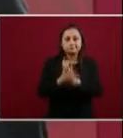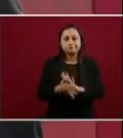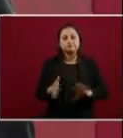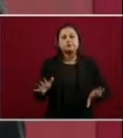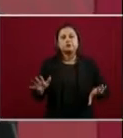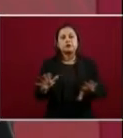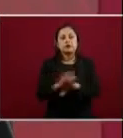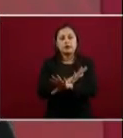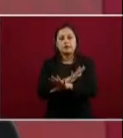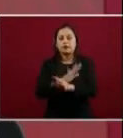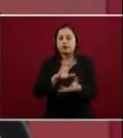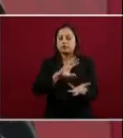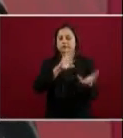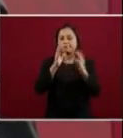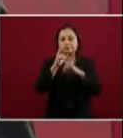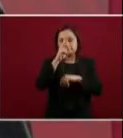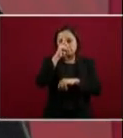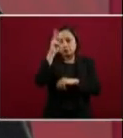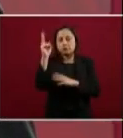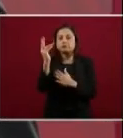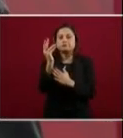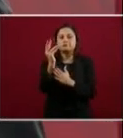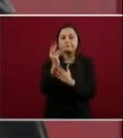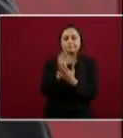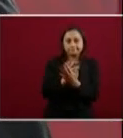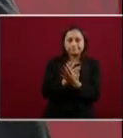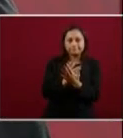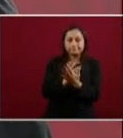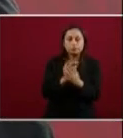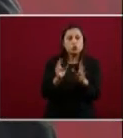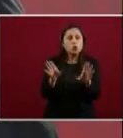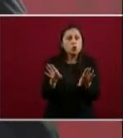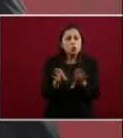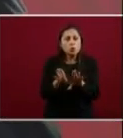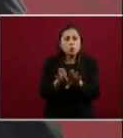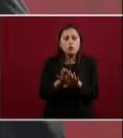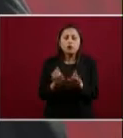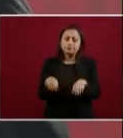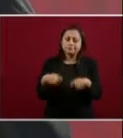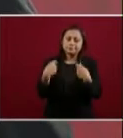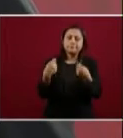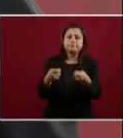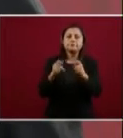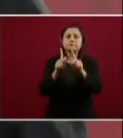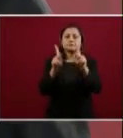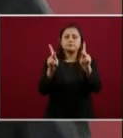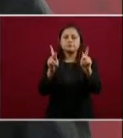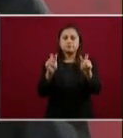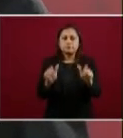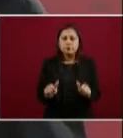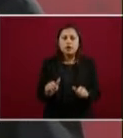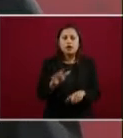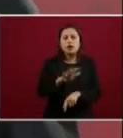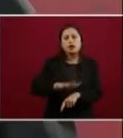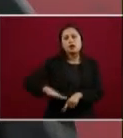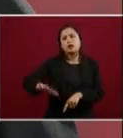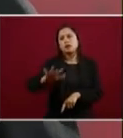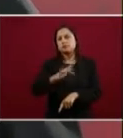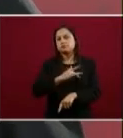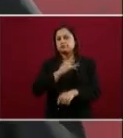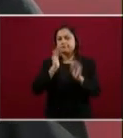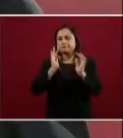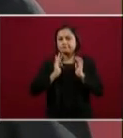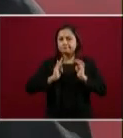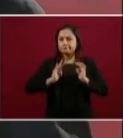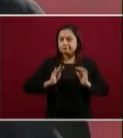baja alguno que otro delito, pero básicamente la tendencia en el volumen de delitos va aumentando y sobre todo en el homicidio doloso, que